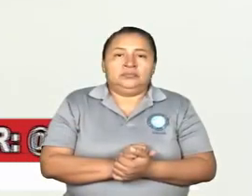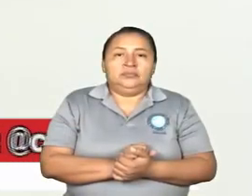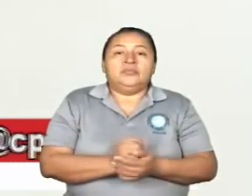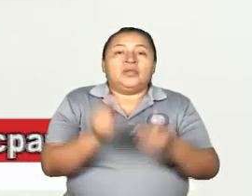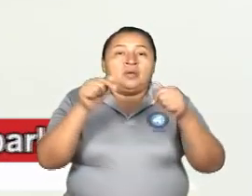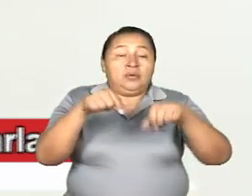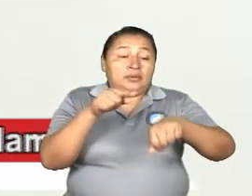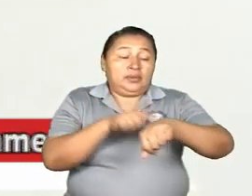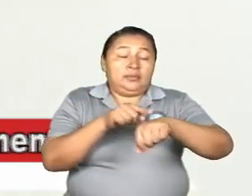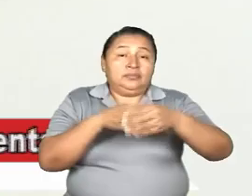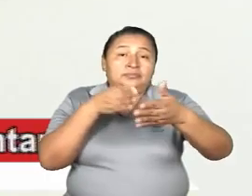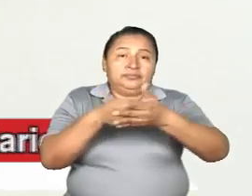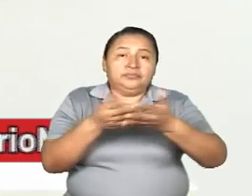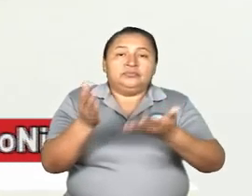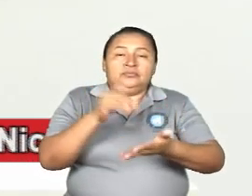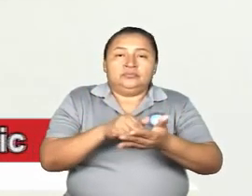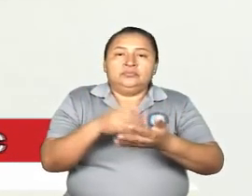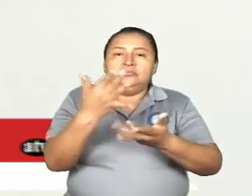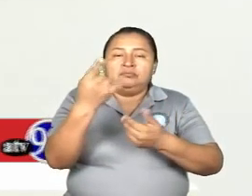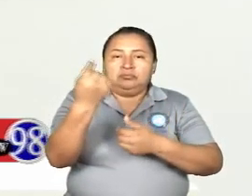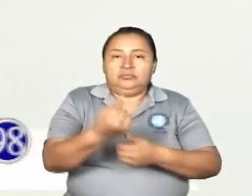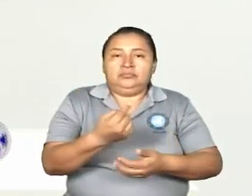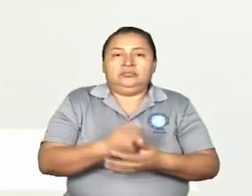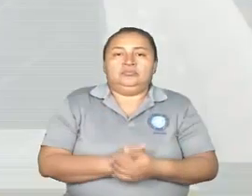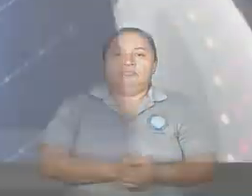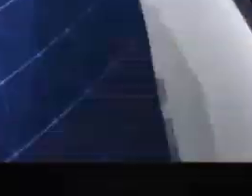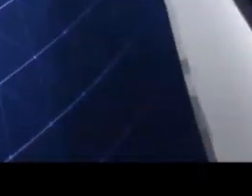Es momento de hacer una nueva pausa. Ya volvemos.